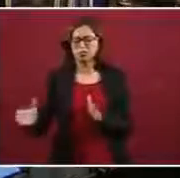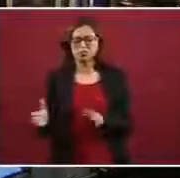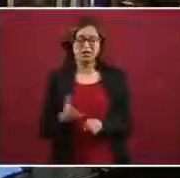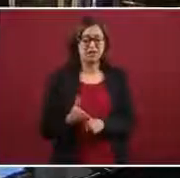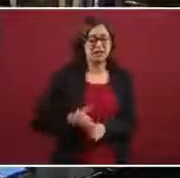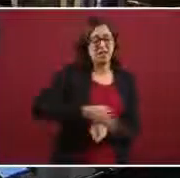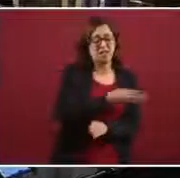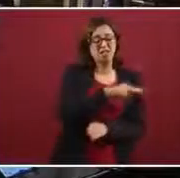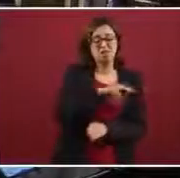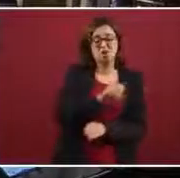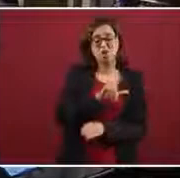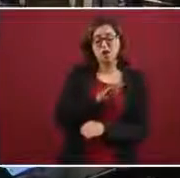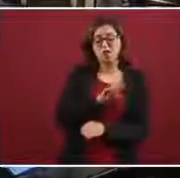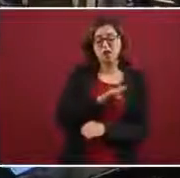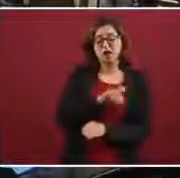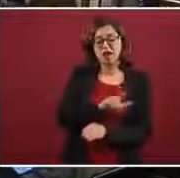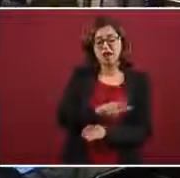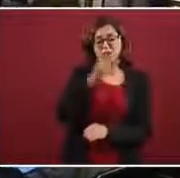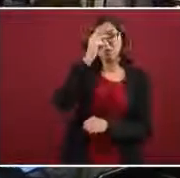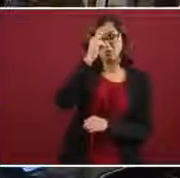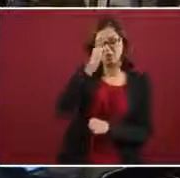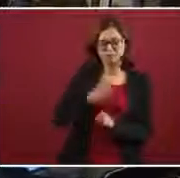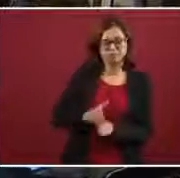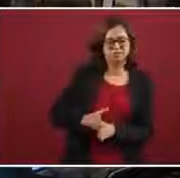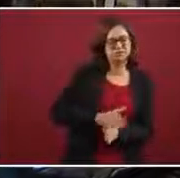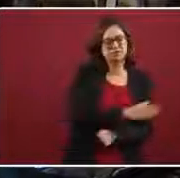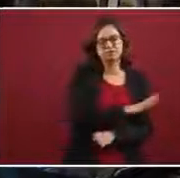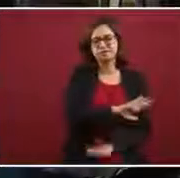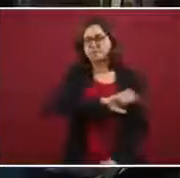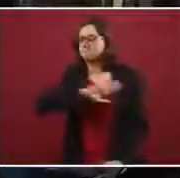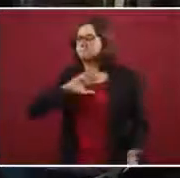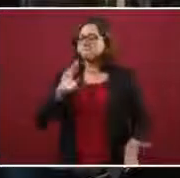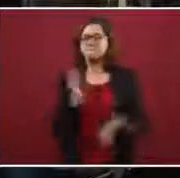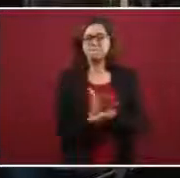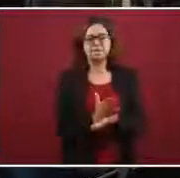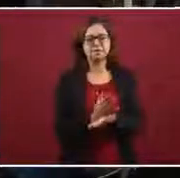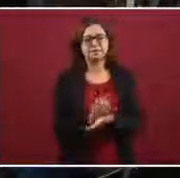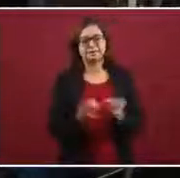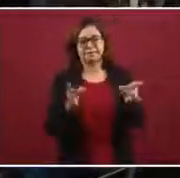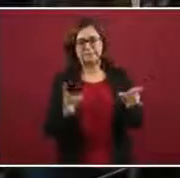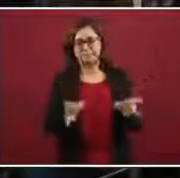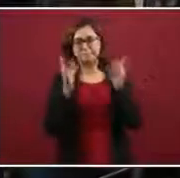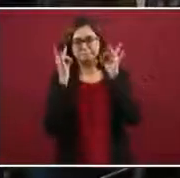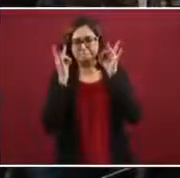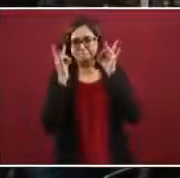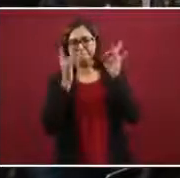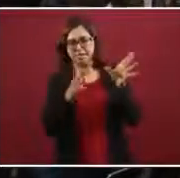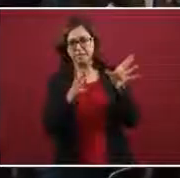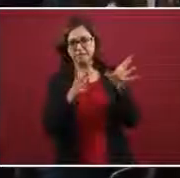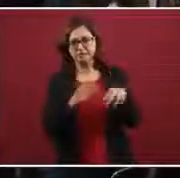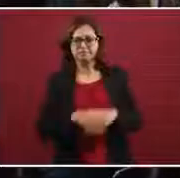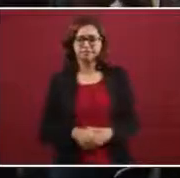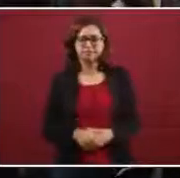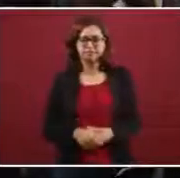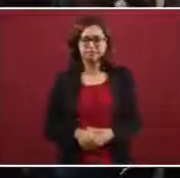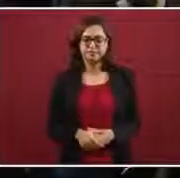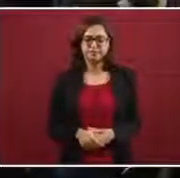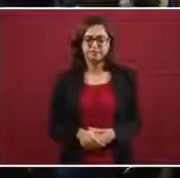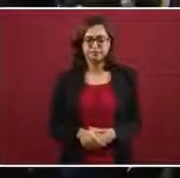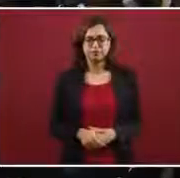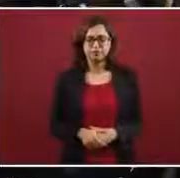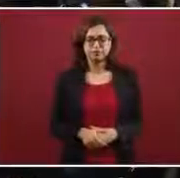post-neoporfirista. Hemos dicho basta a la política neoliberal.